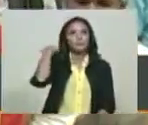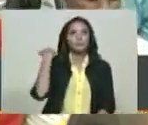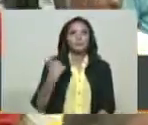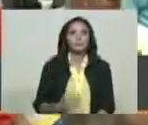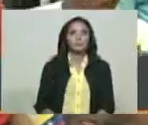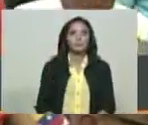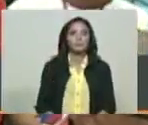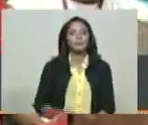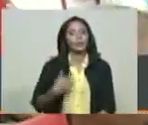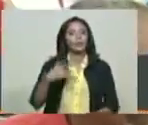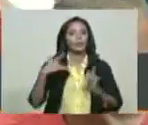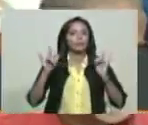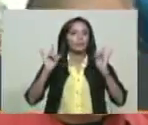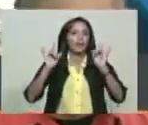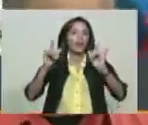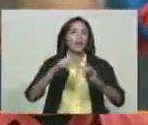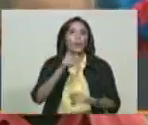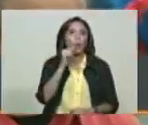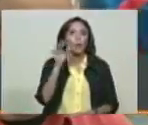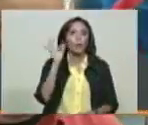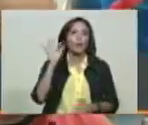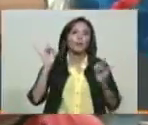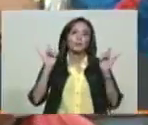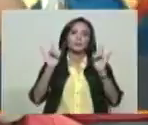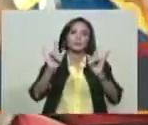yo los amo también y las amo